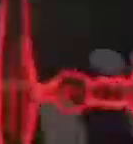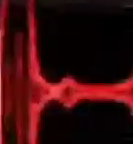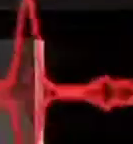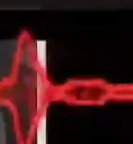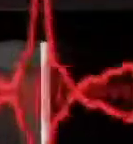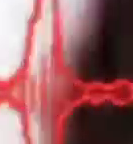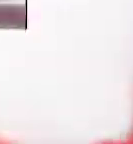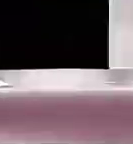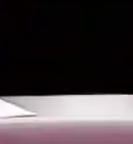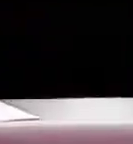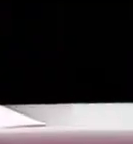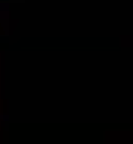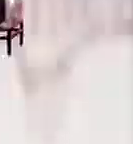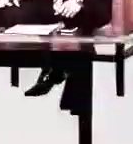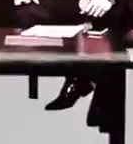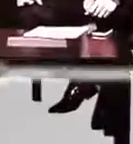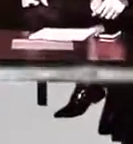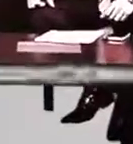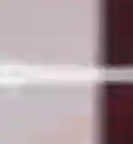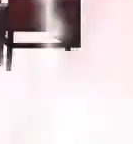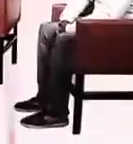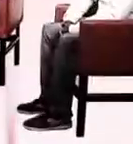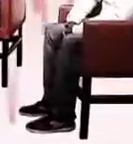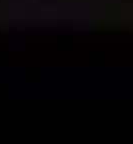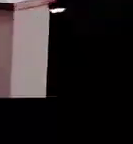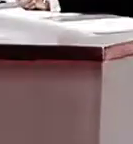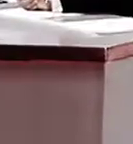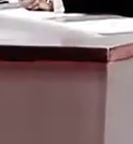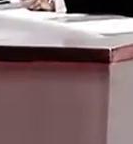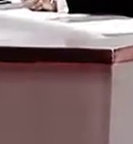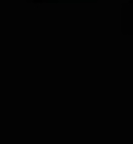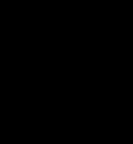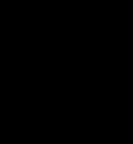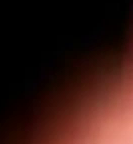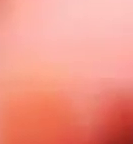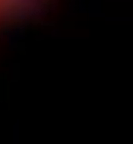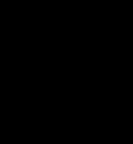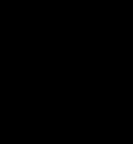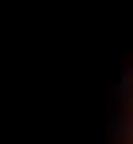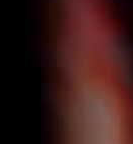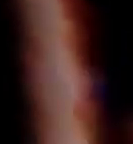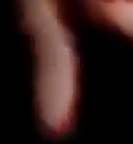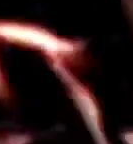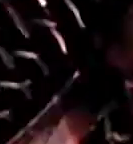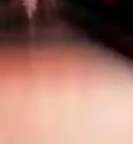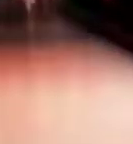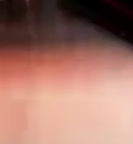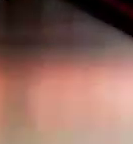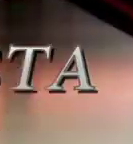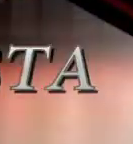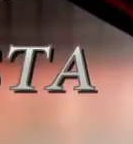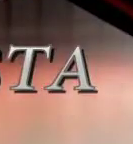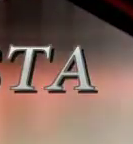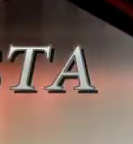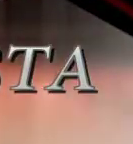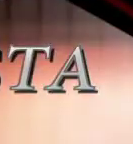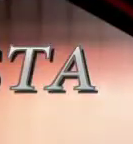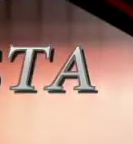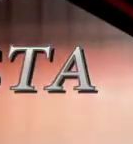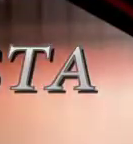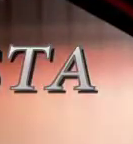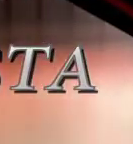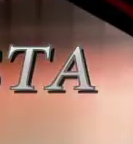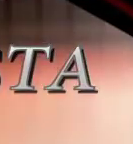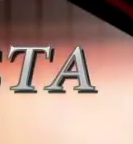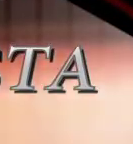Esta mañana nos da mucho gusto que esté aquí en el Estudio de México al Día. Esta mañana damos la bienvenida al Estudio de México al Día.